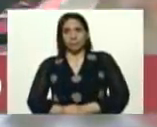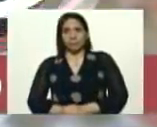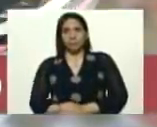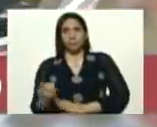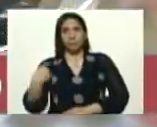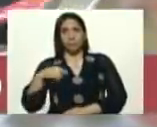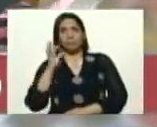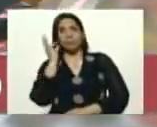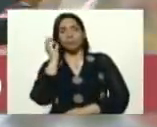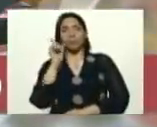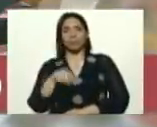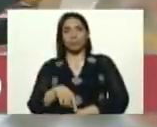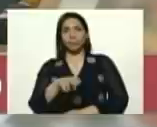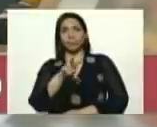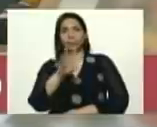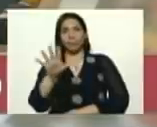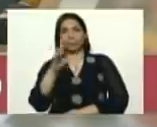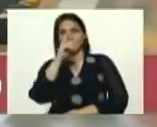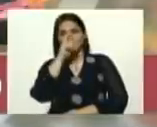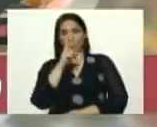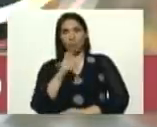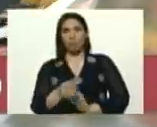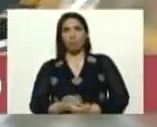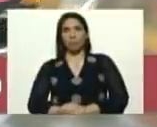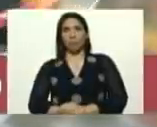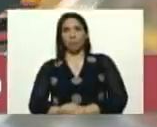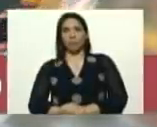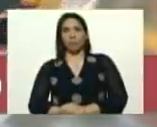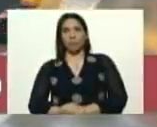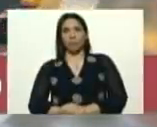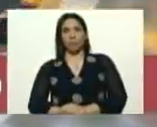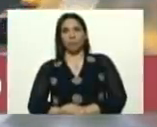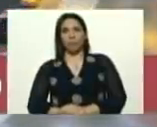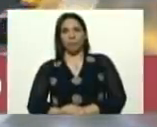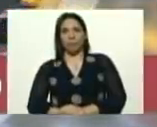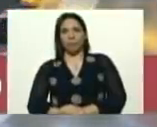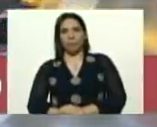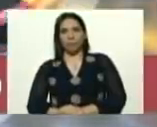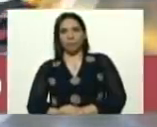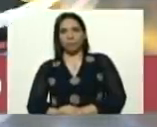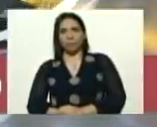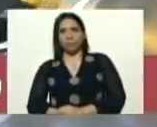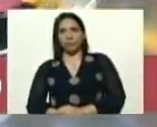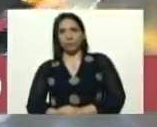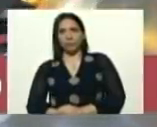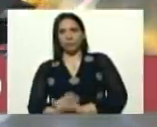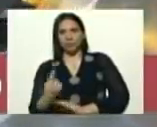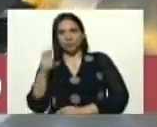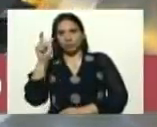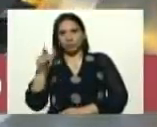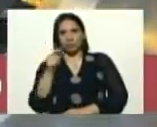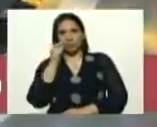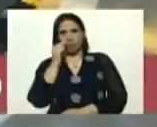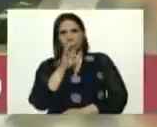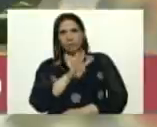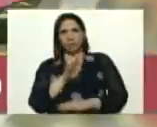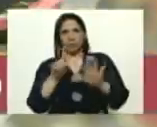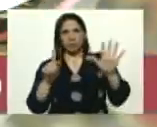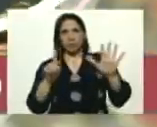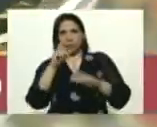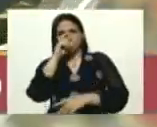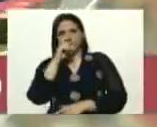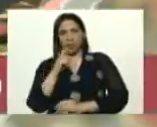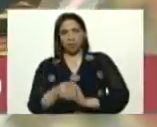Tenemos una mujer también de 25 años de Carache, La Concepción. Un hombre de 46 años